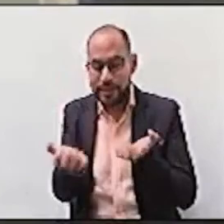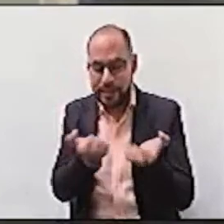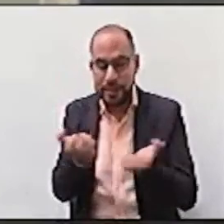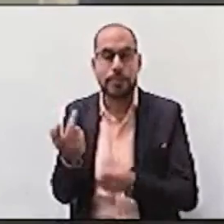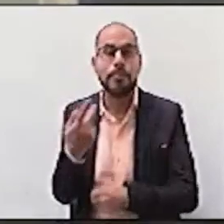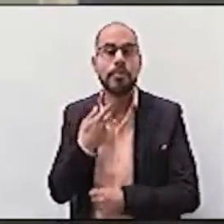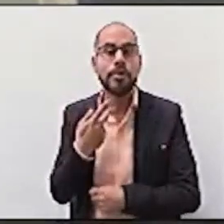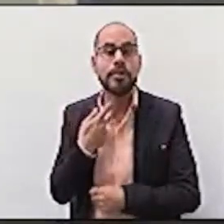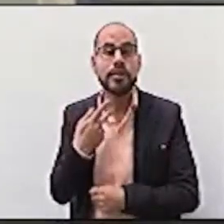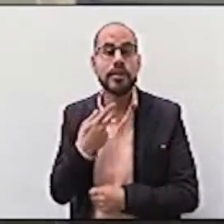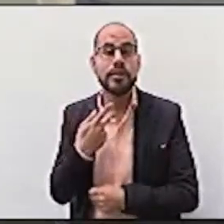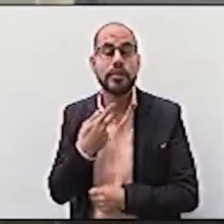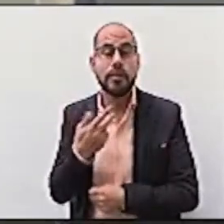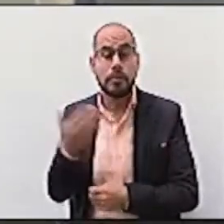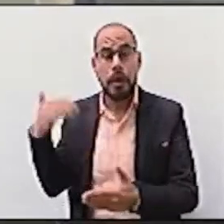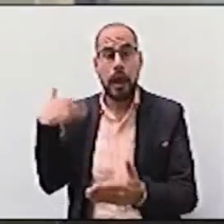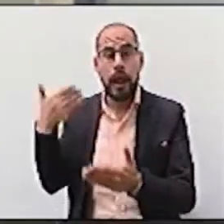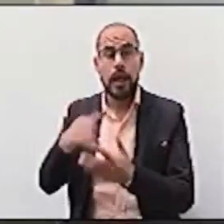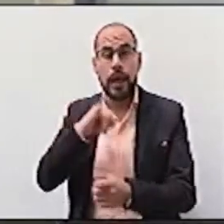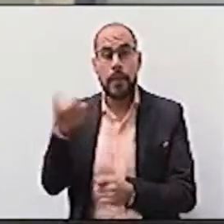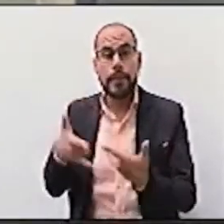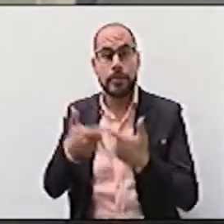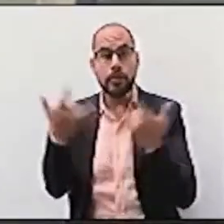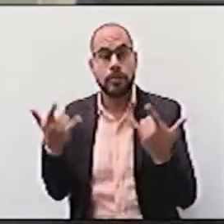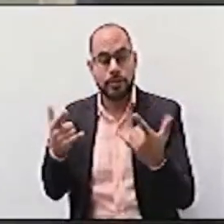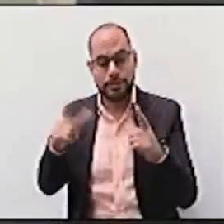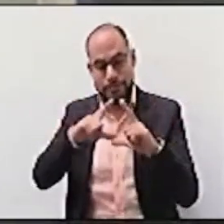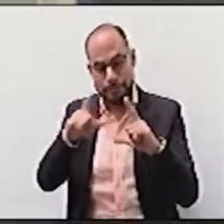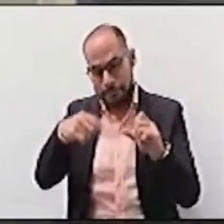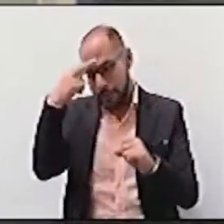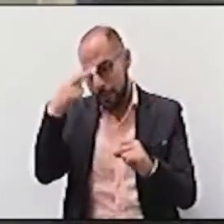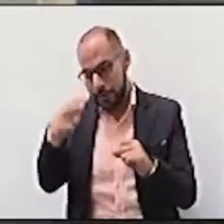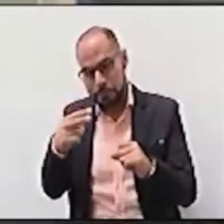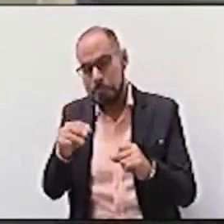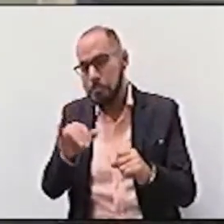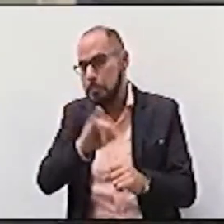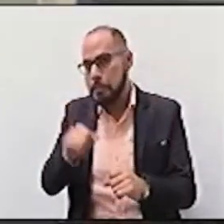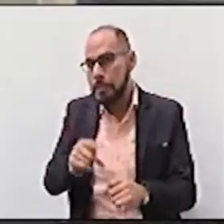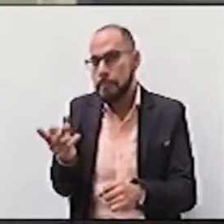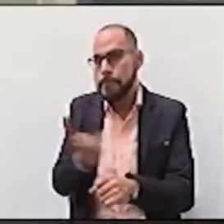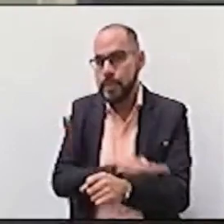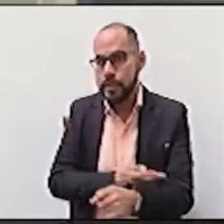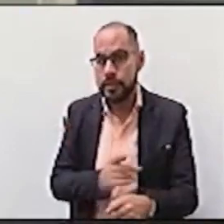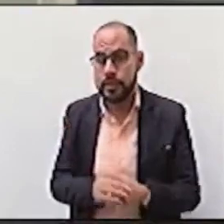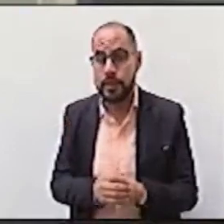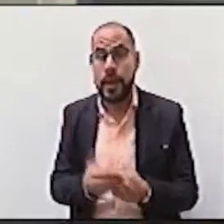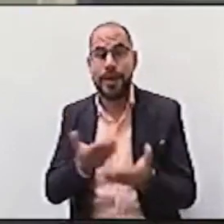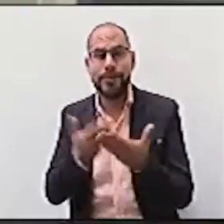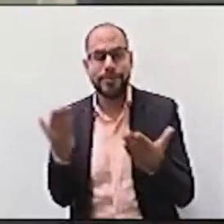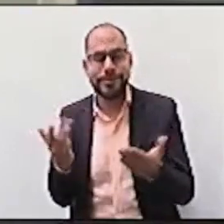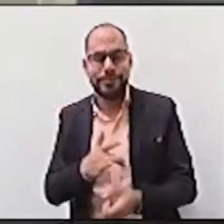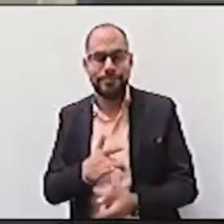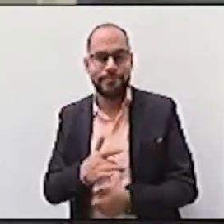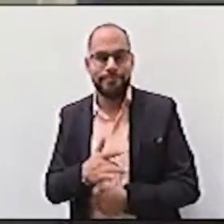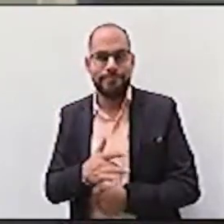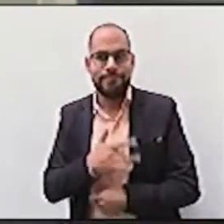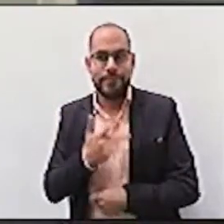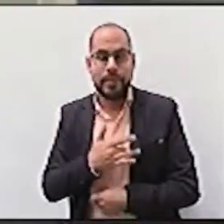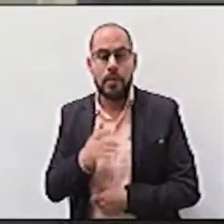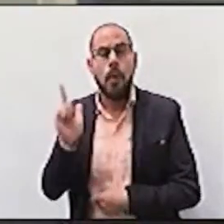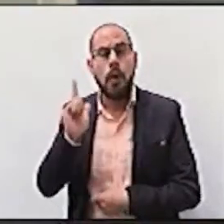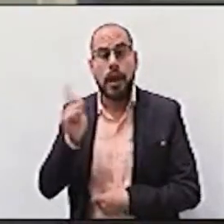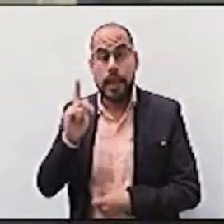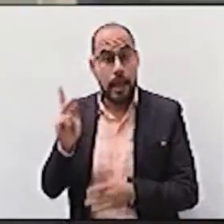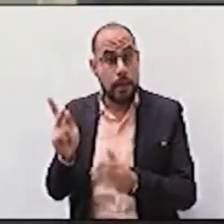en los tiempos que afortunadamente ya se ven lejanos y que